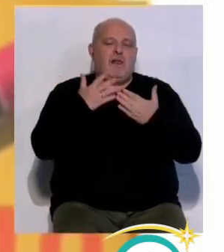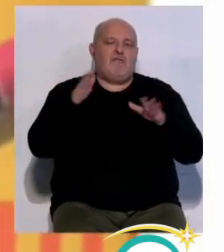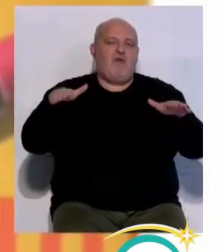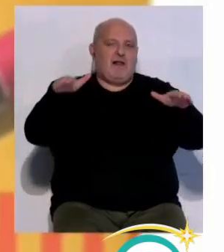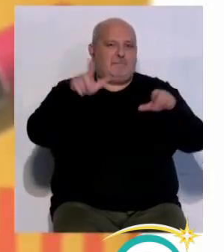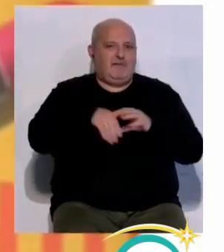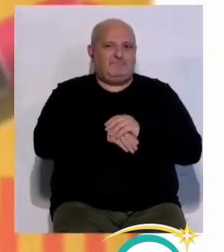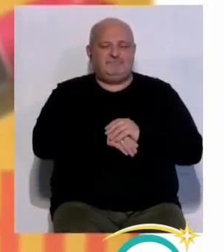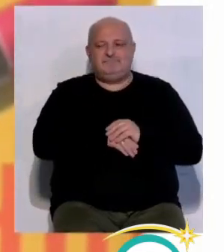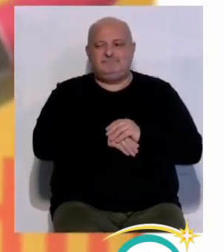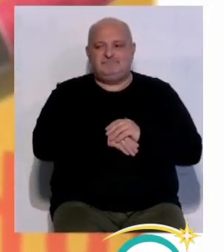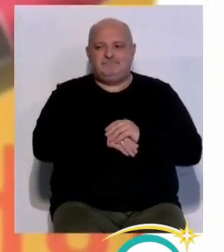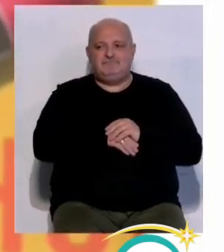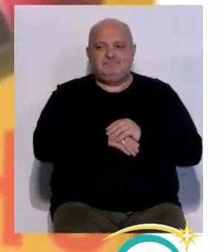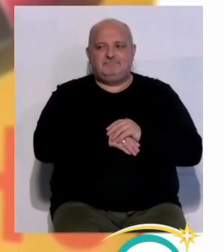volar.